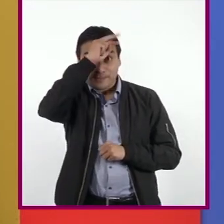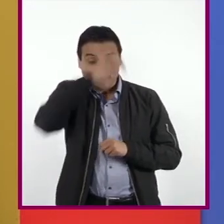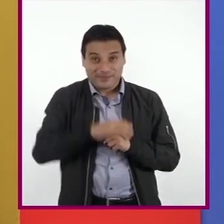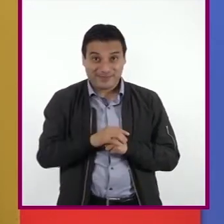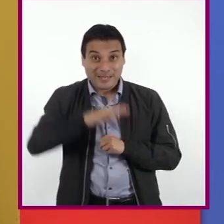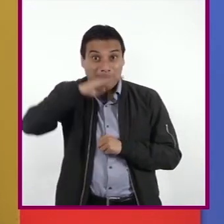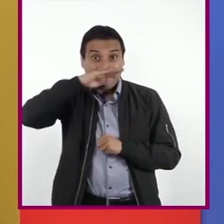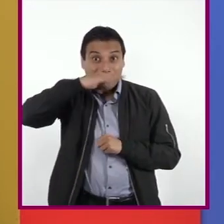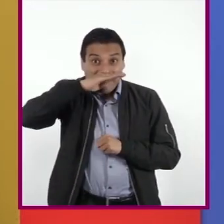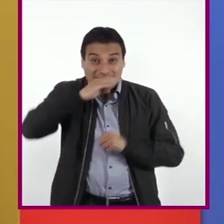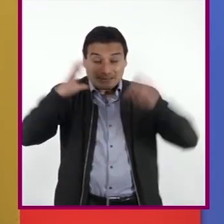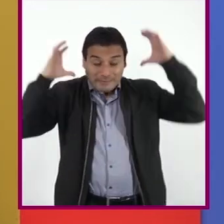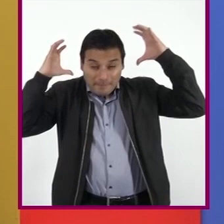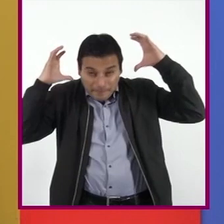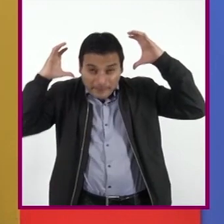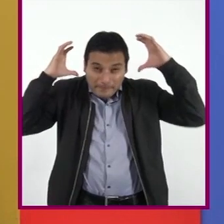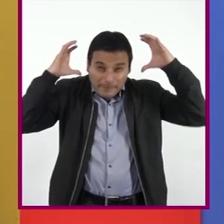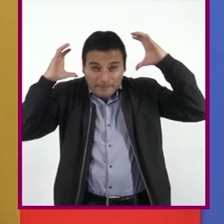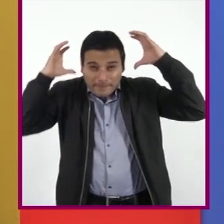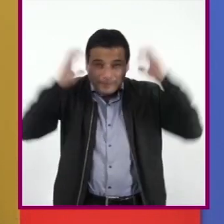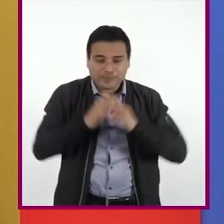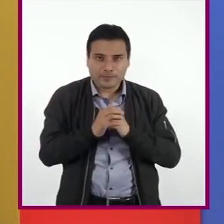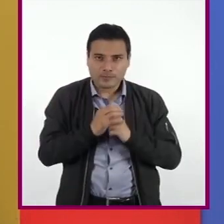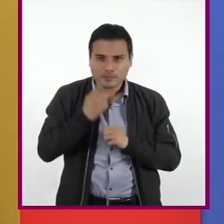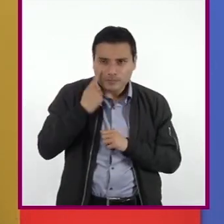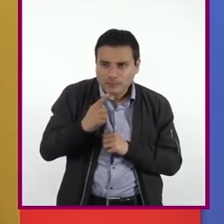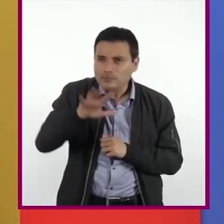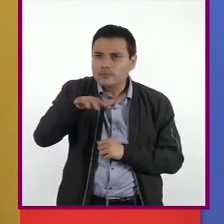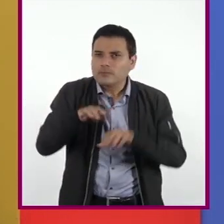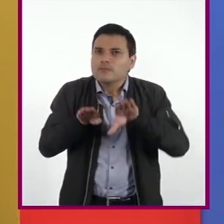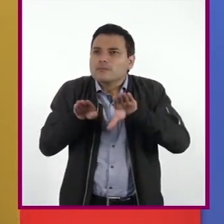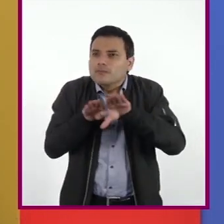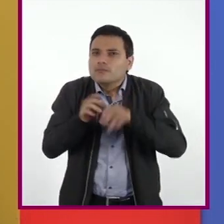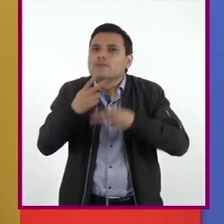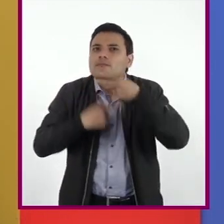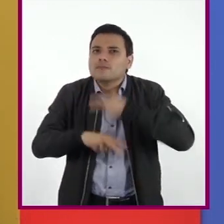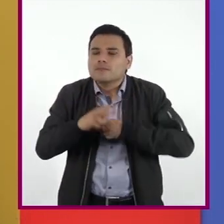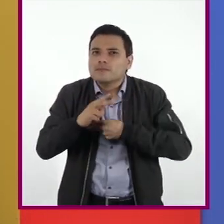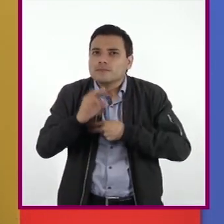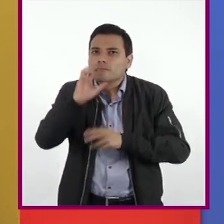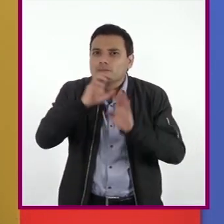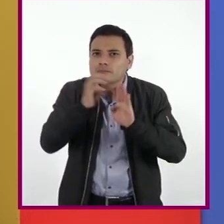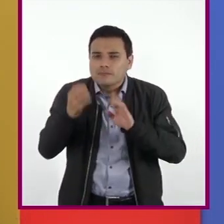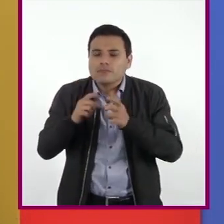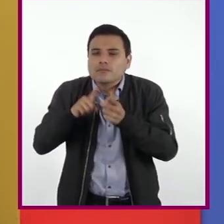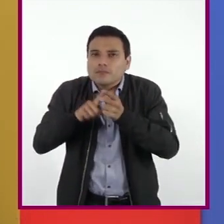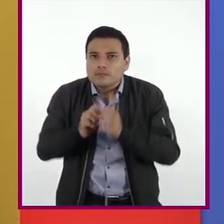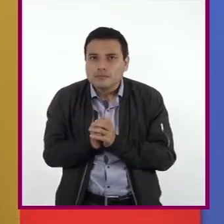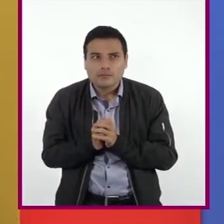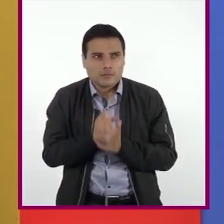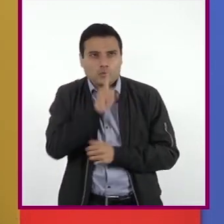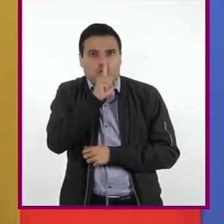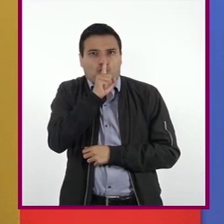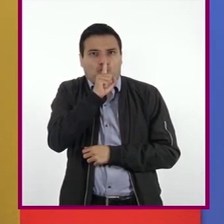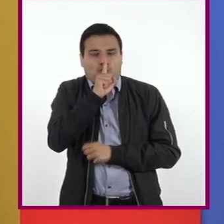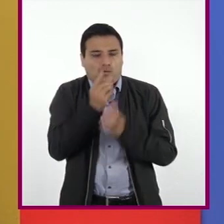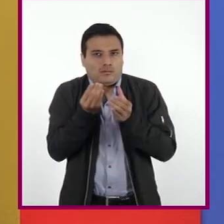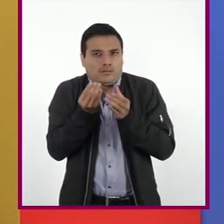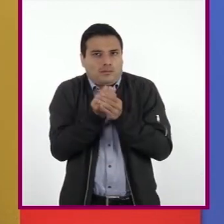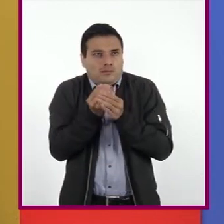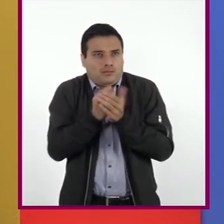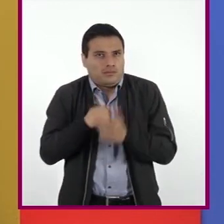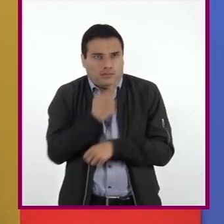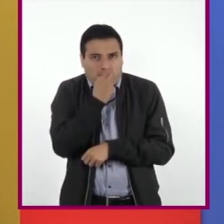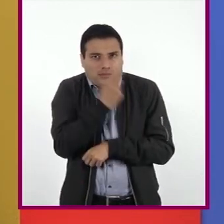su agujero. ¿De dónde has sacado esos granos?, le preguntó. Es un secreto, contestó la